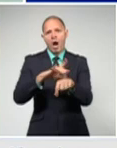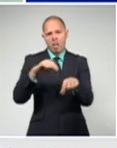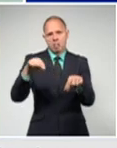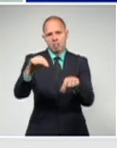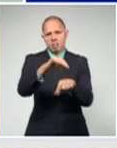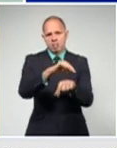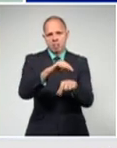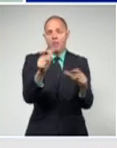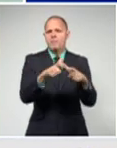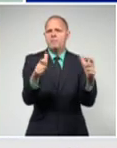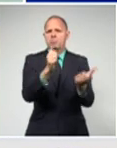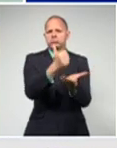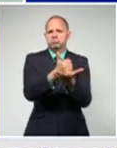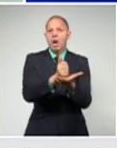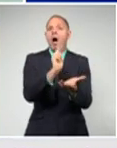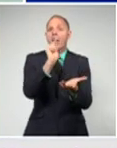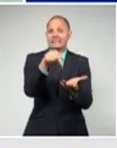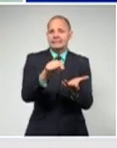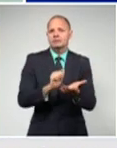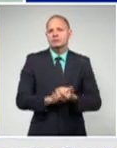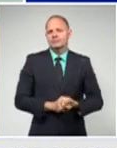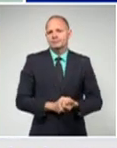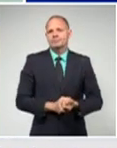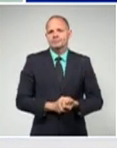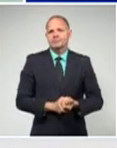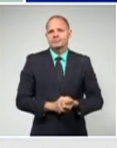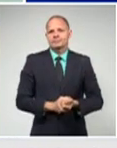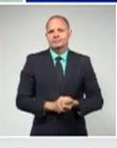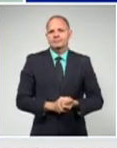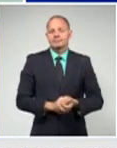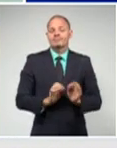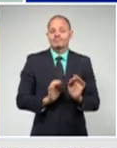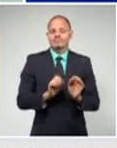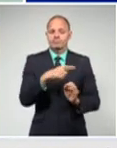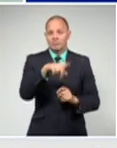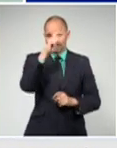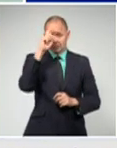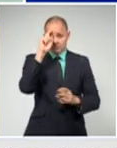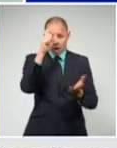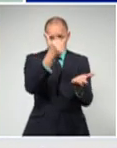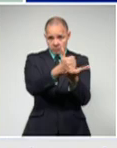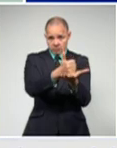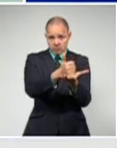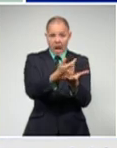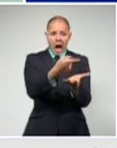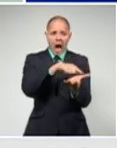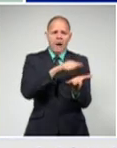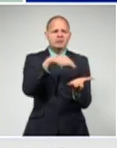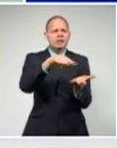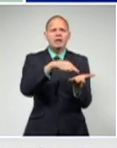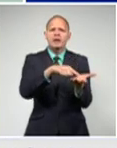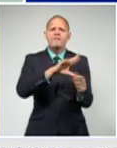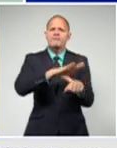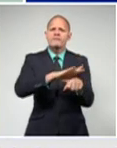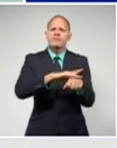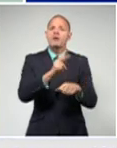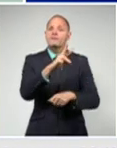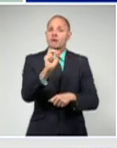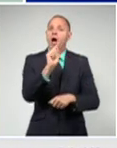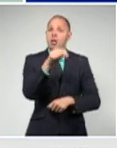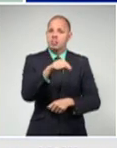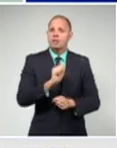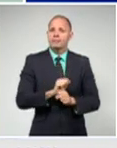el número mayor, el municipio cabecera, Santi Espíritu, que ayer tuvo 20 casos autóctonos. Le